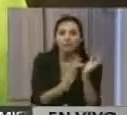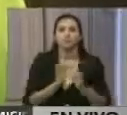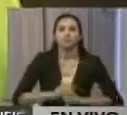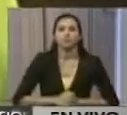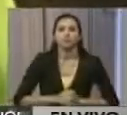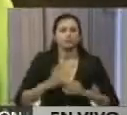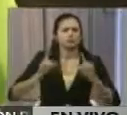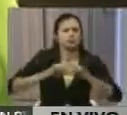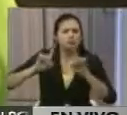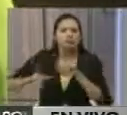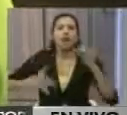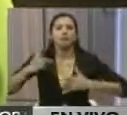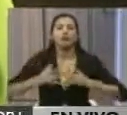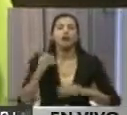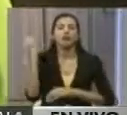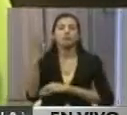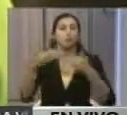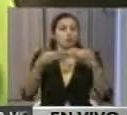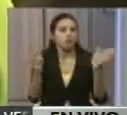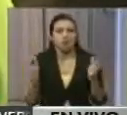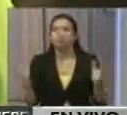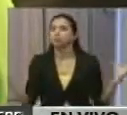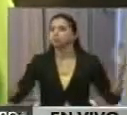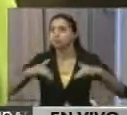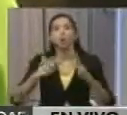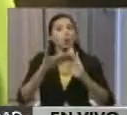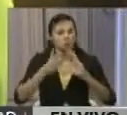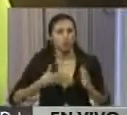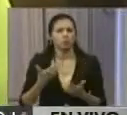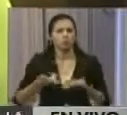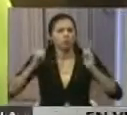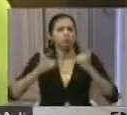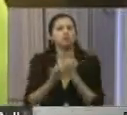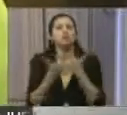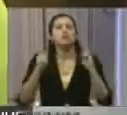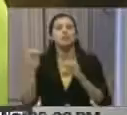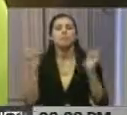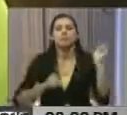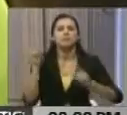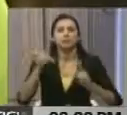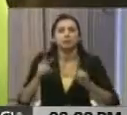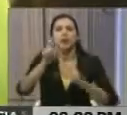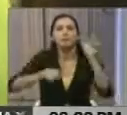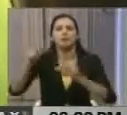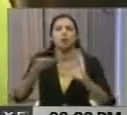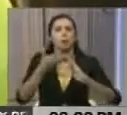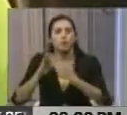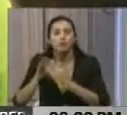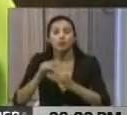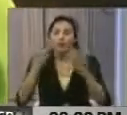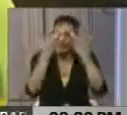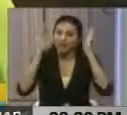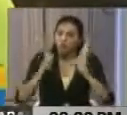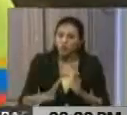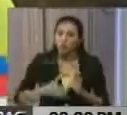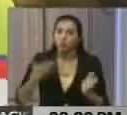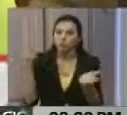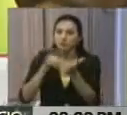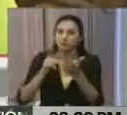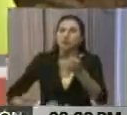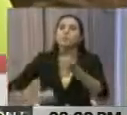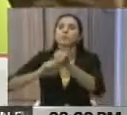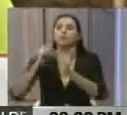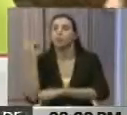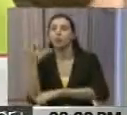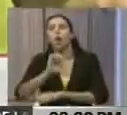distintas actividades y foros abiertos para que la comunidad entera pueda participar. También se conoció que estos intelectuales se sumarán al Congreso de la